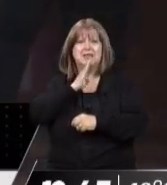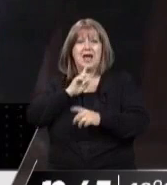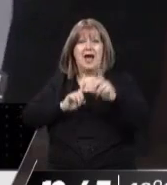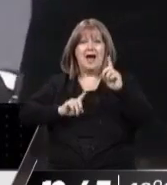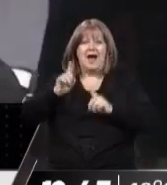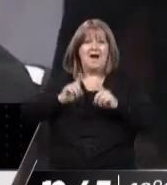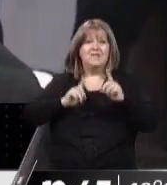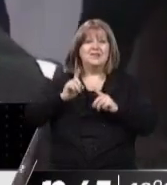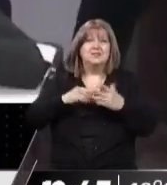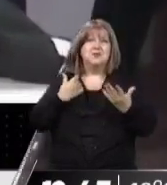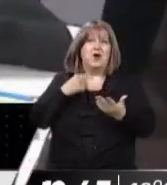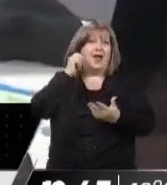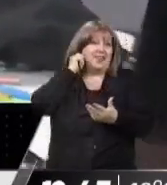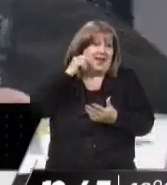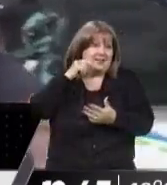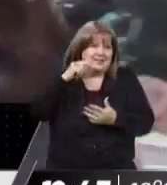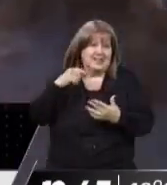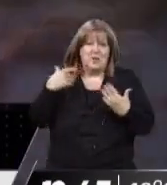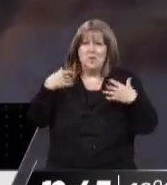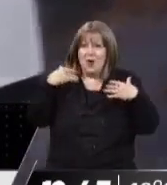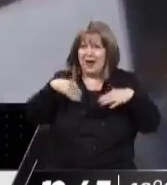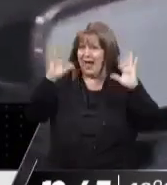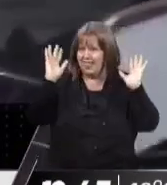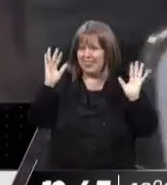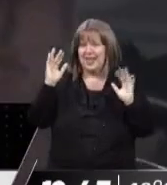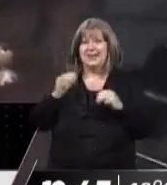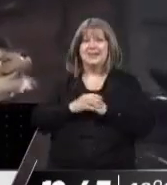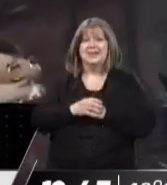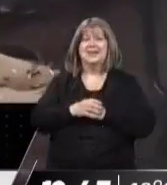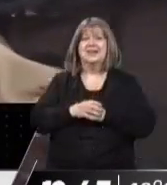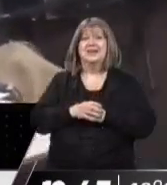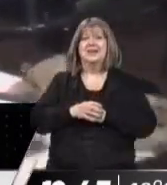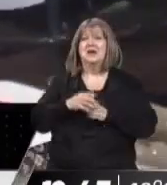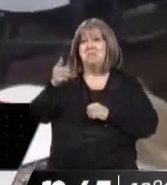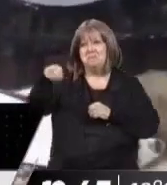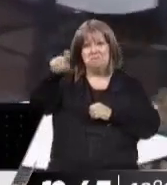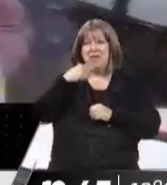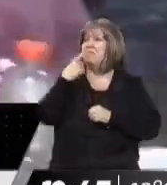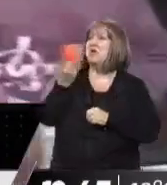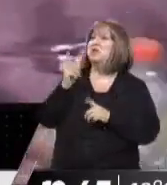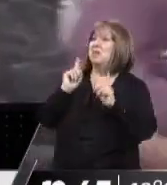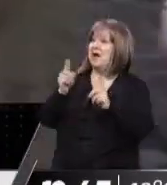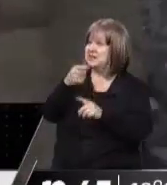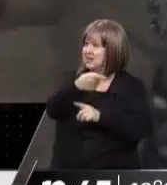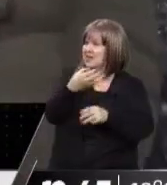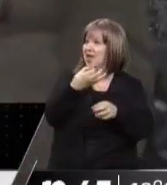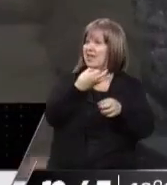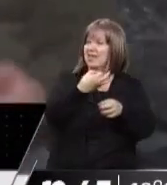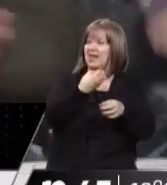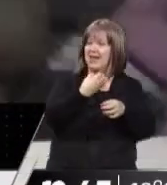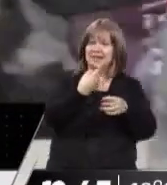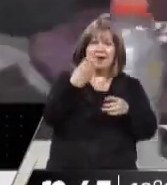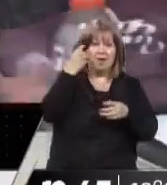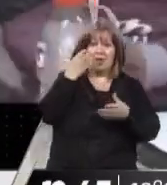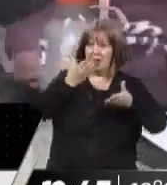ya vamos de vuelta. No hay que tenerle paciencia, Isidro. No, dice, si se porta, te portás re bien. Fuerte el aplauso